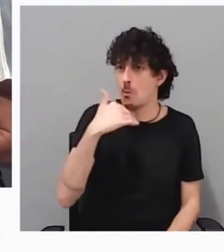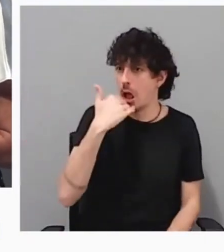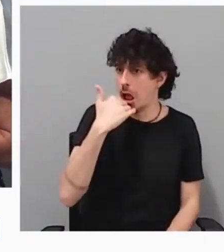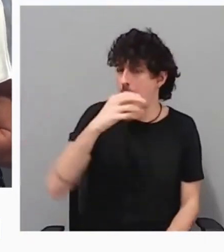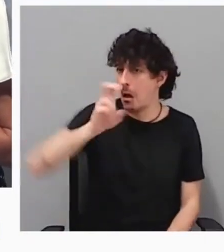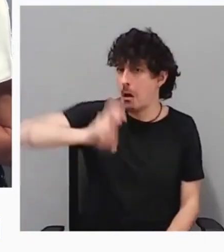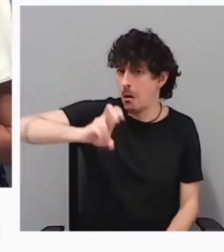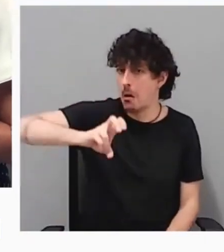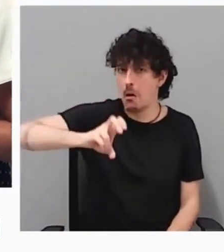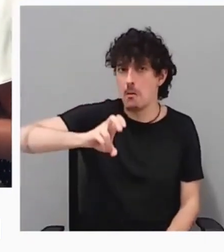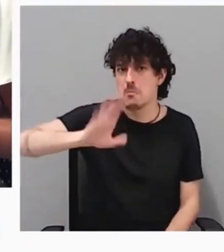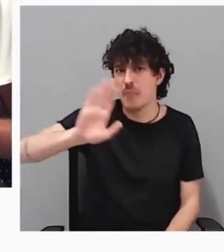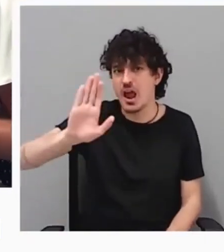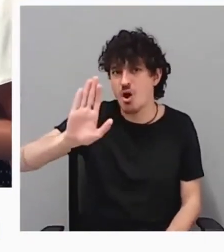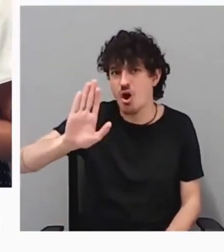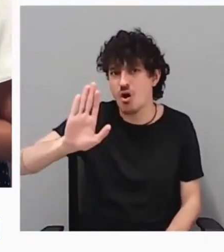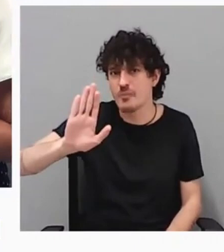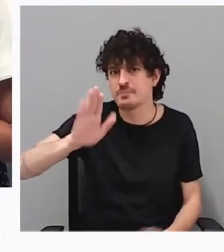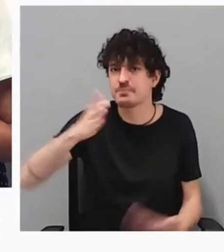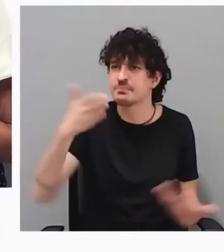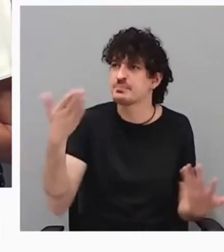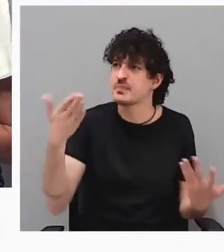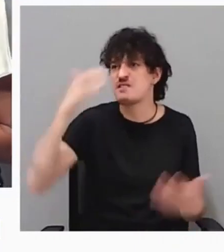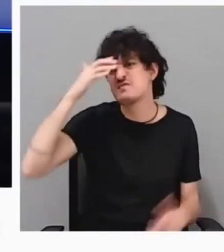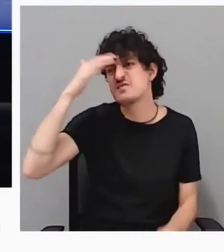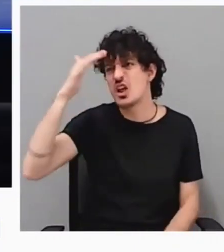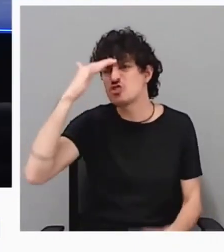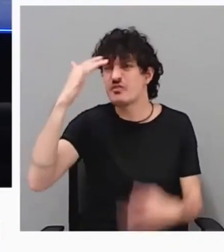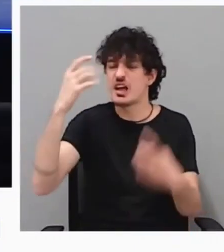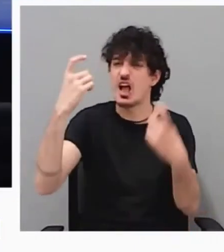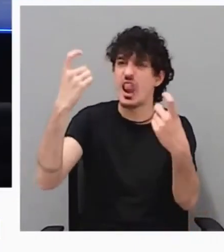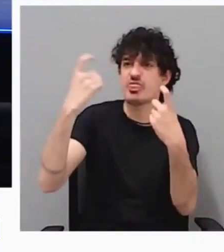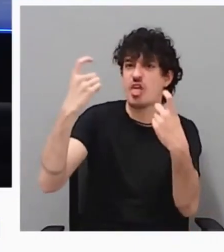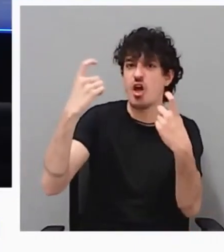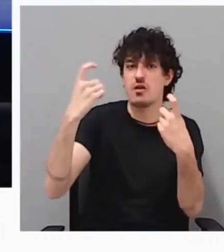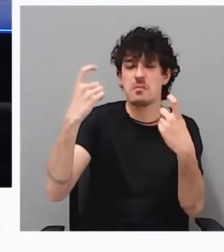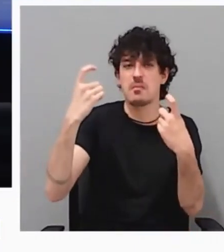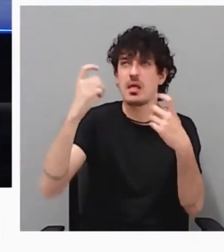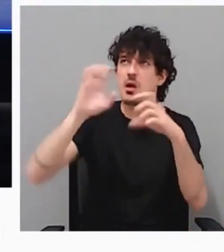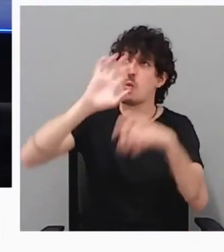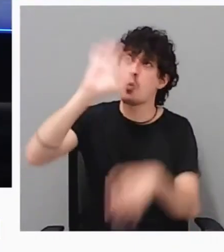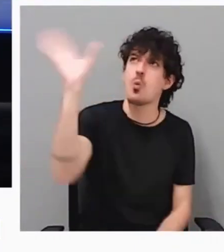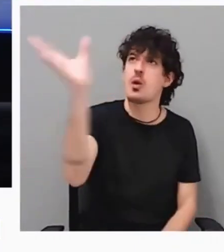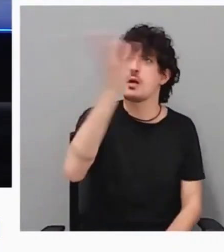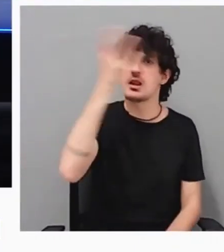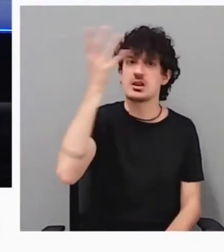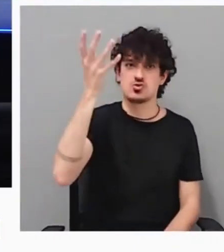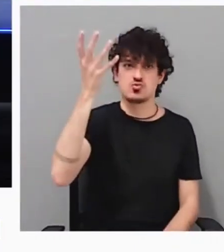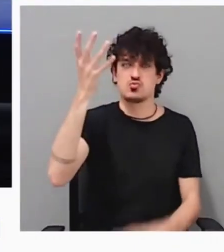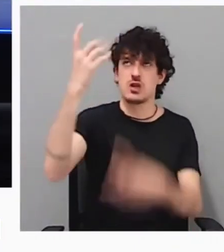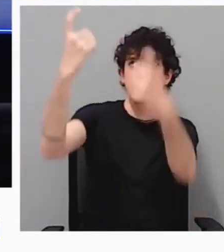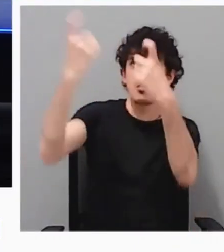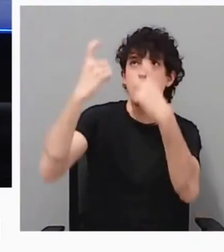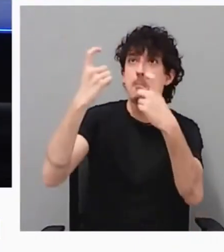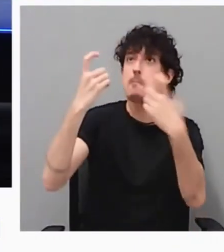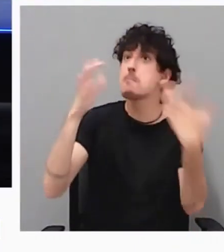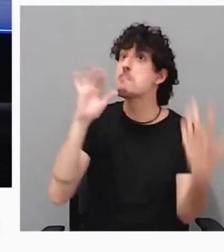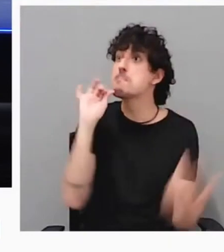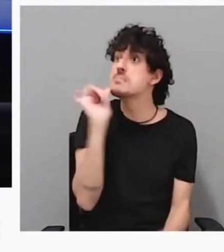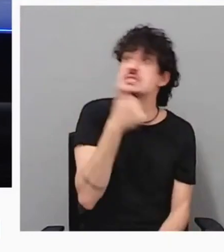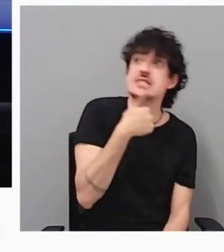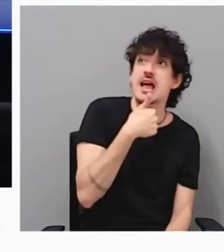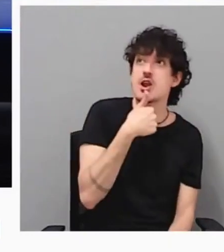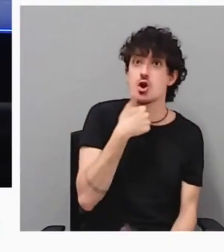es una lección filosófica, es una lección profunda del universo. Y es el gran misterio del universo. El universo es